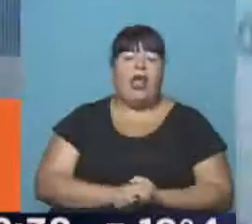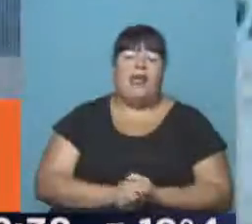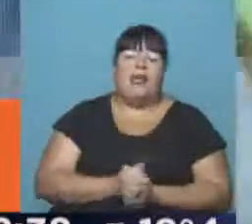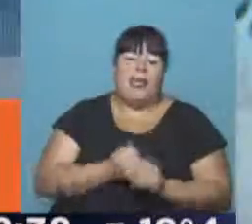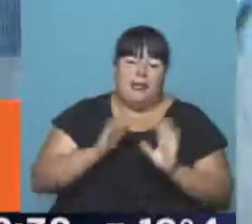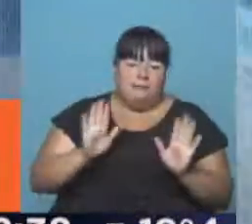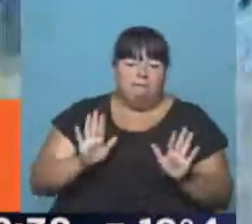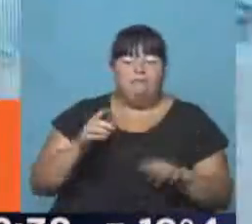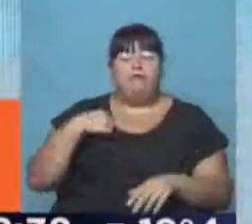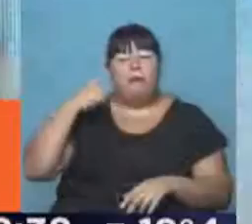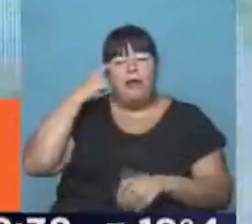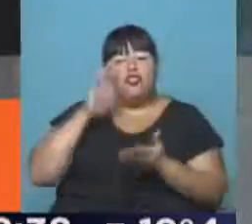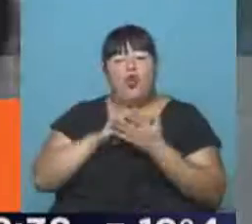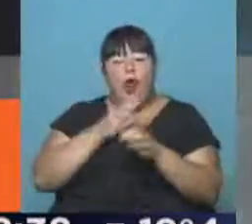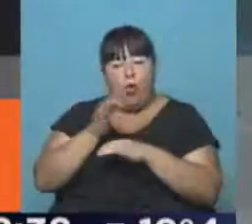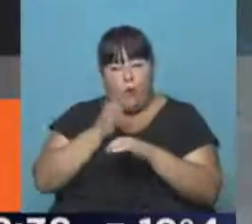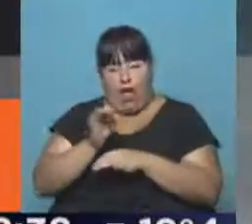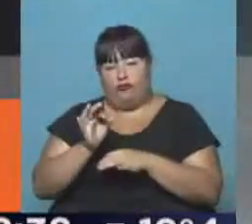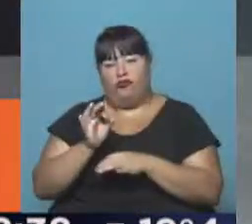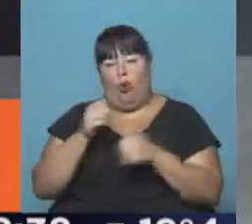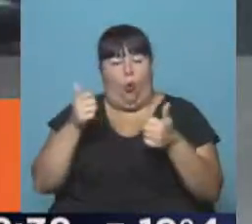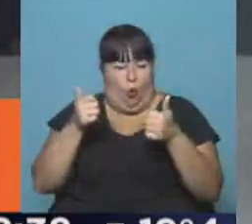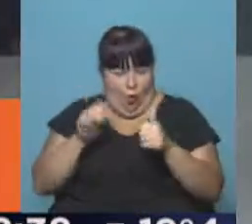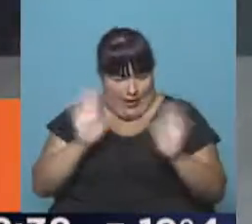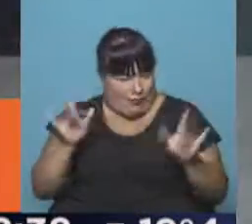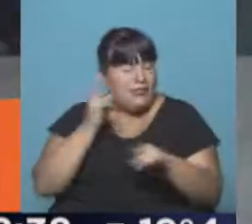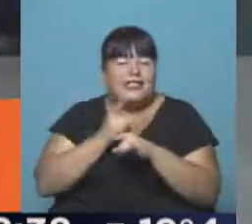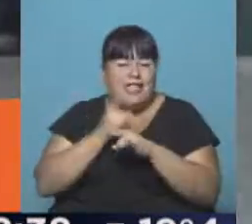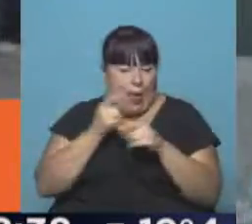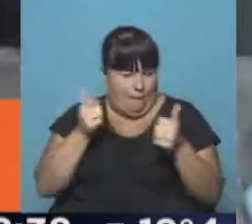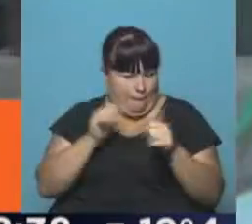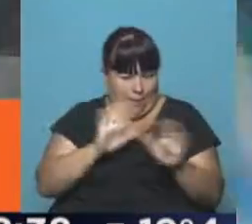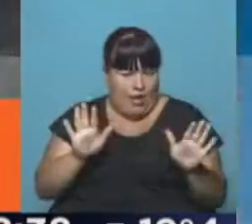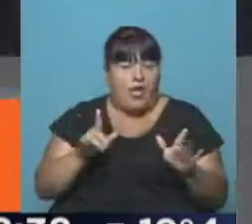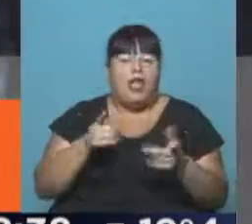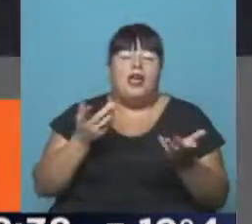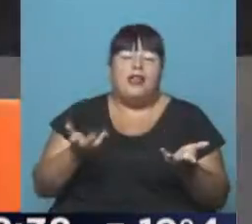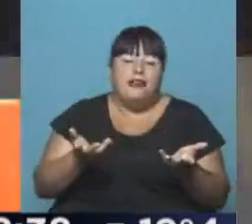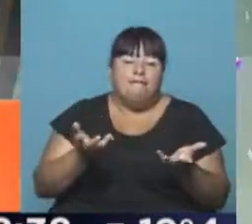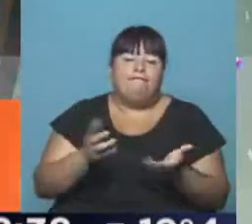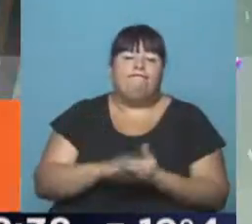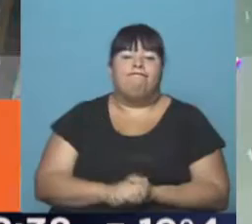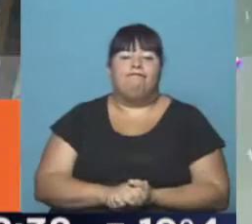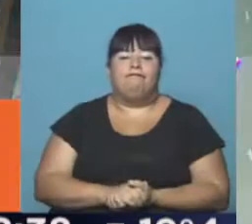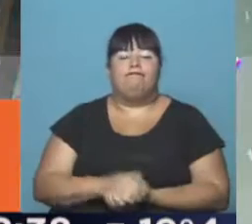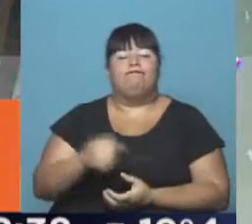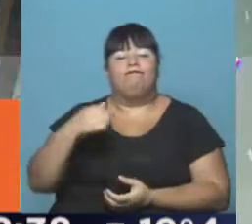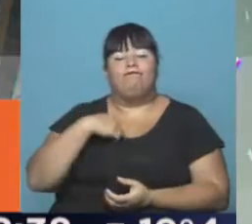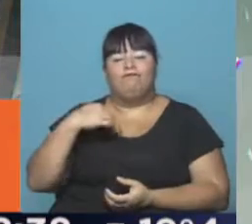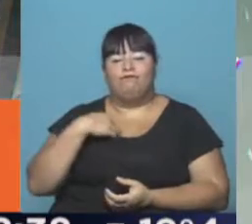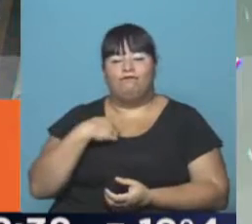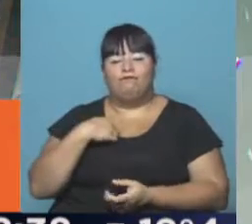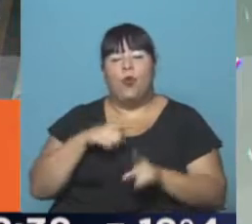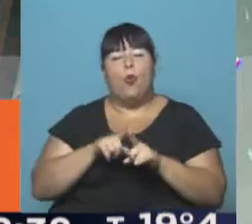Mira, pensar sobre educación está buenísimo, siempre, siempre. Lo que a mí